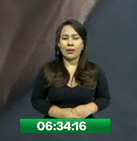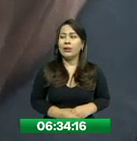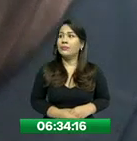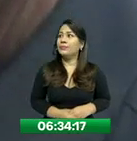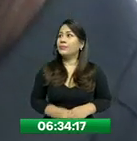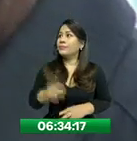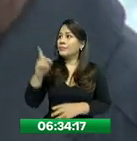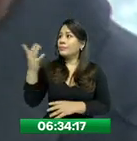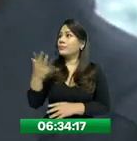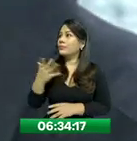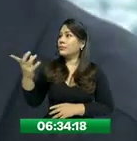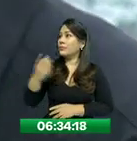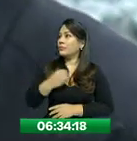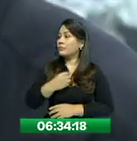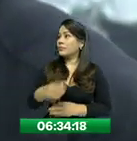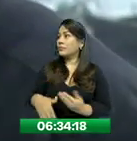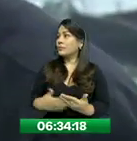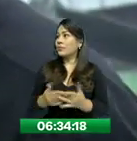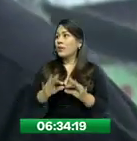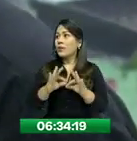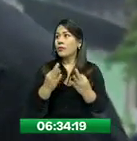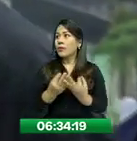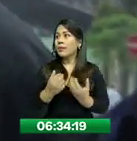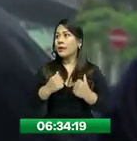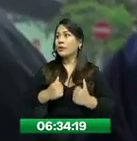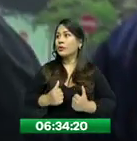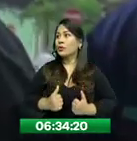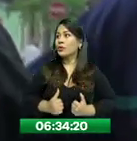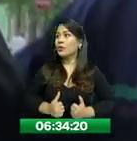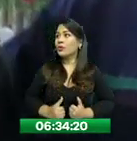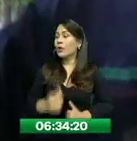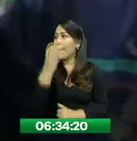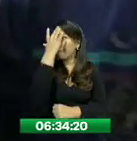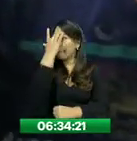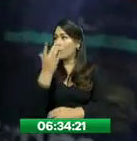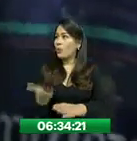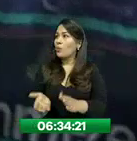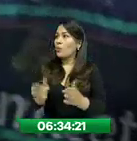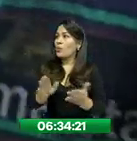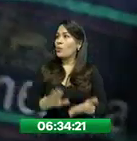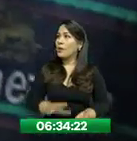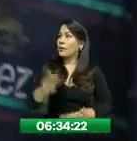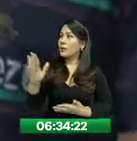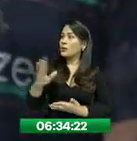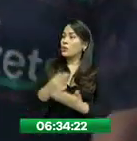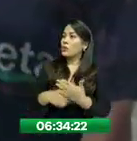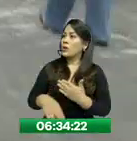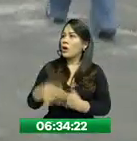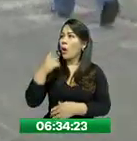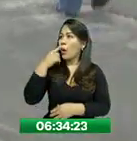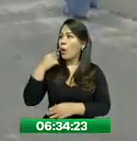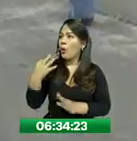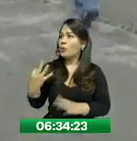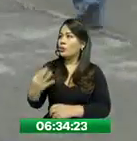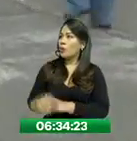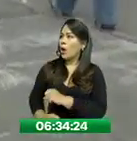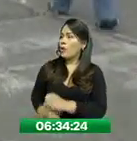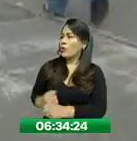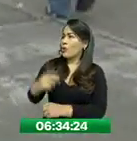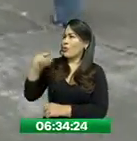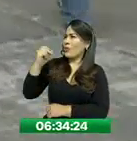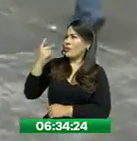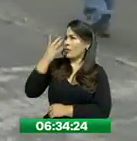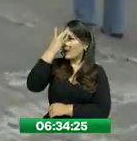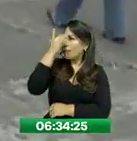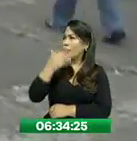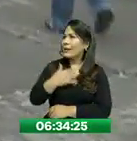El dolor de un padre, de una familia, se vuelve indescriptible cuando la muerte de su pequeño hijo es un acto sin sentido. Ese